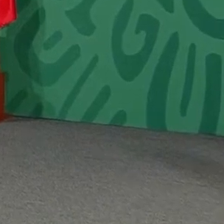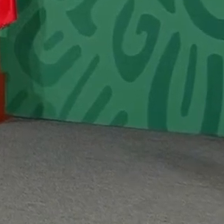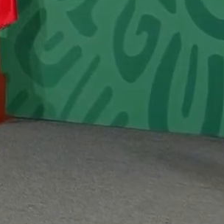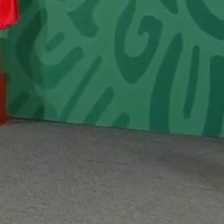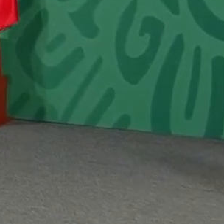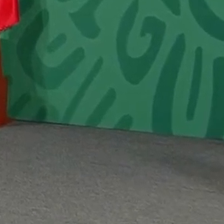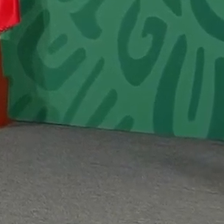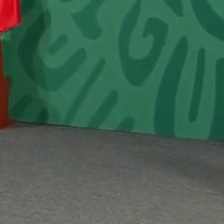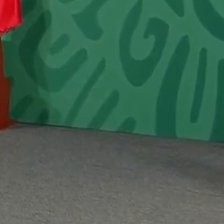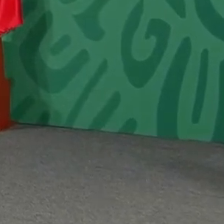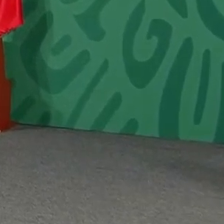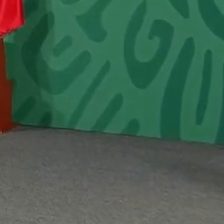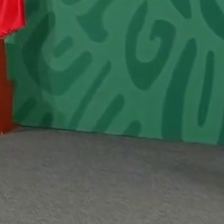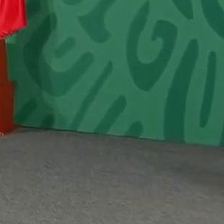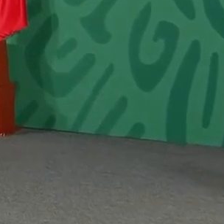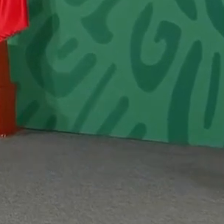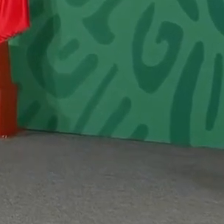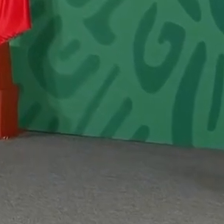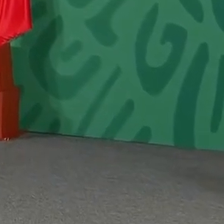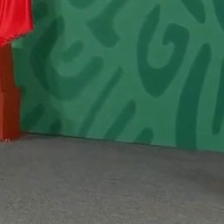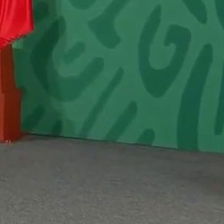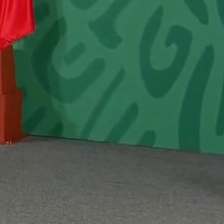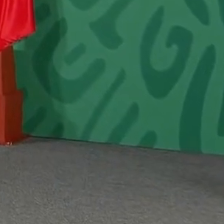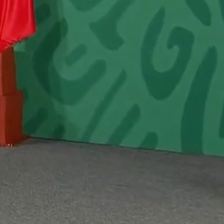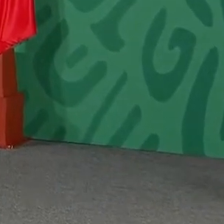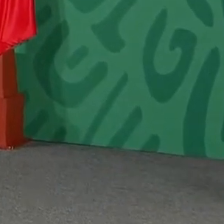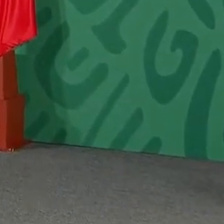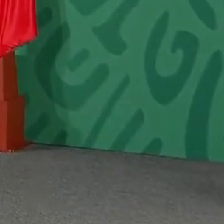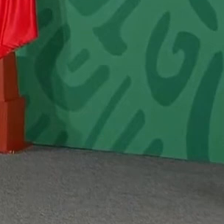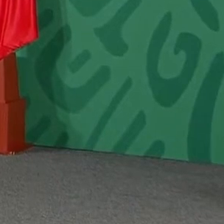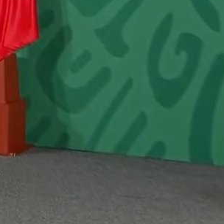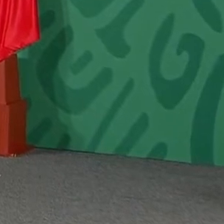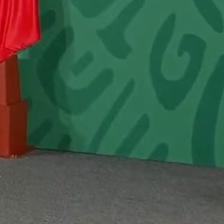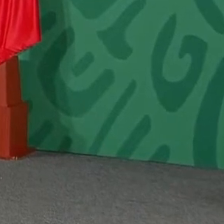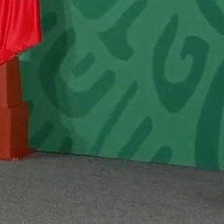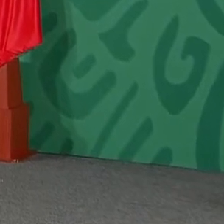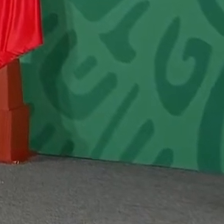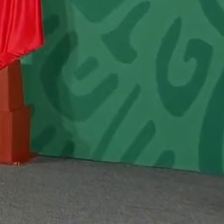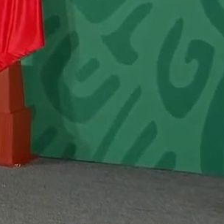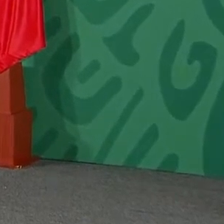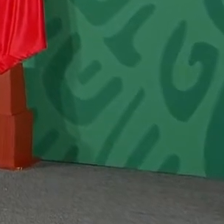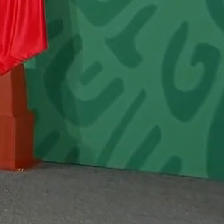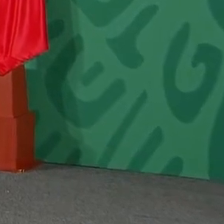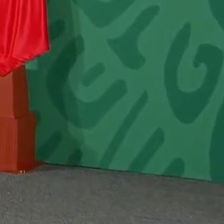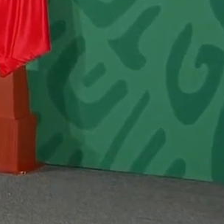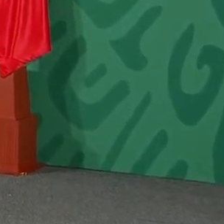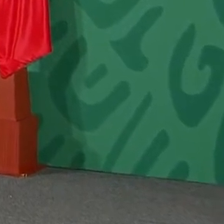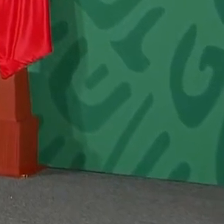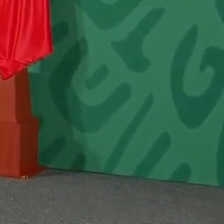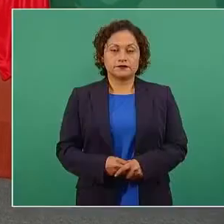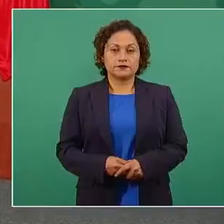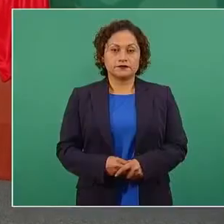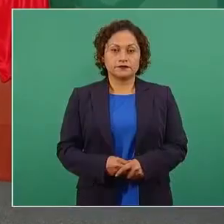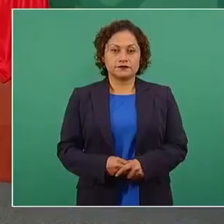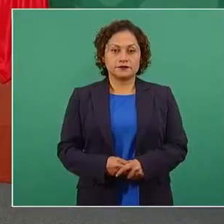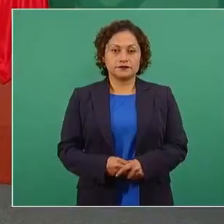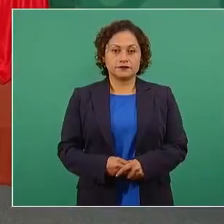Va a ser la Fiscalía la que va a resolver. Pero quiero aclarar